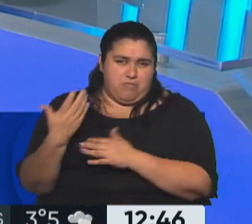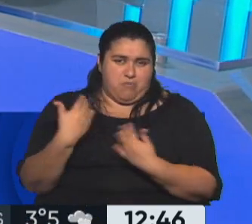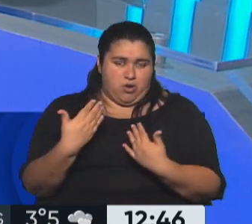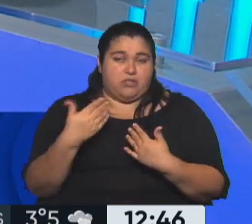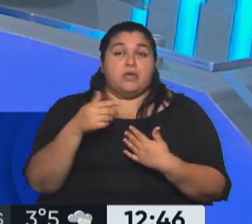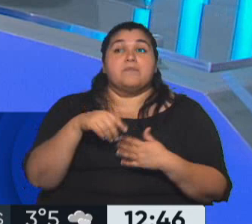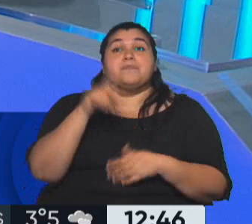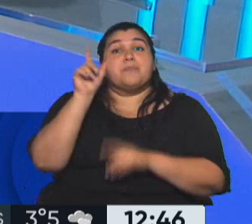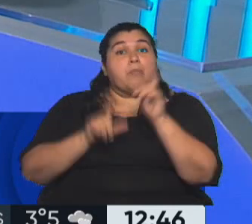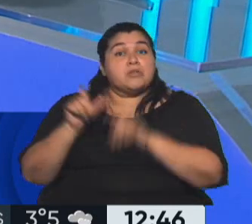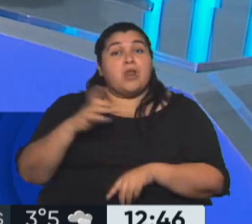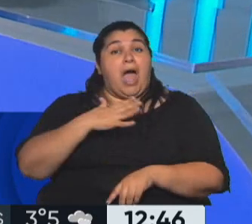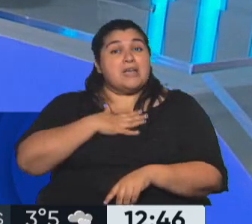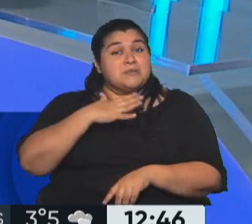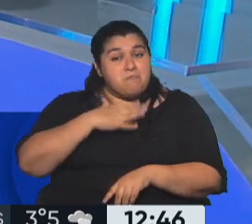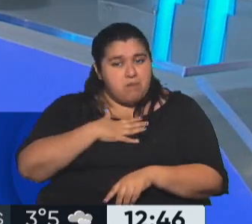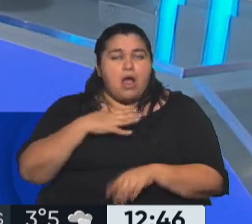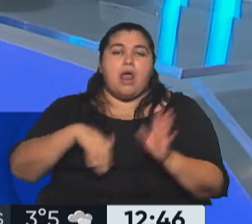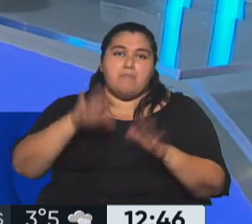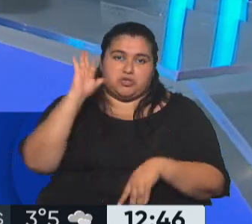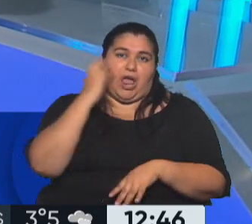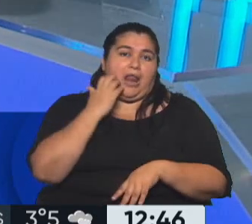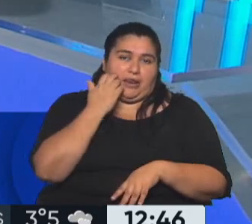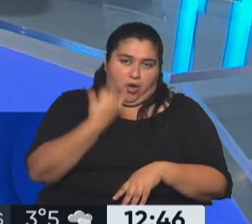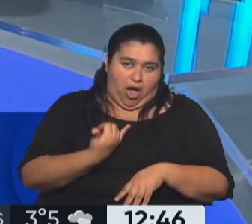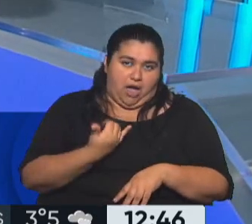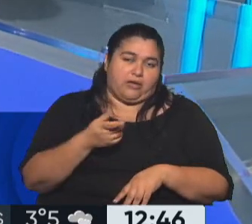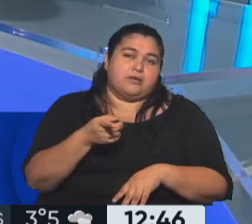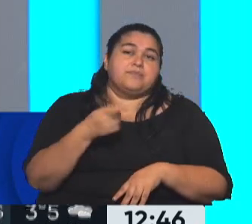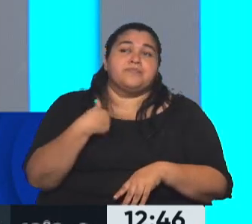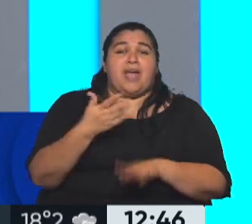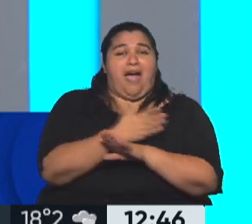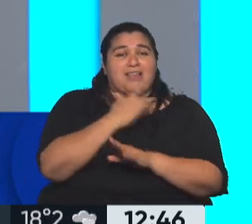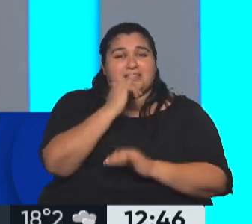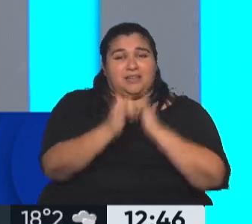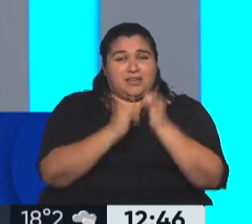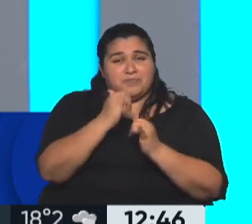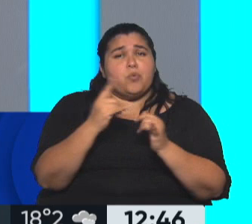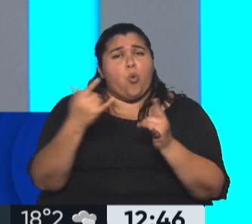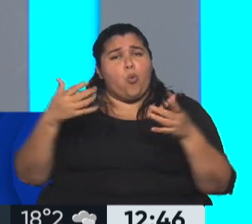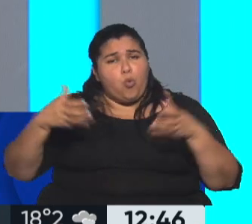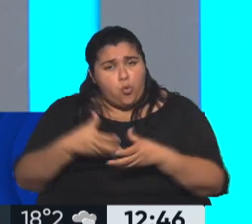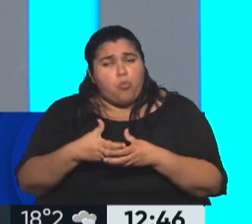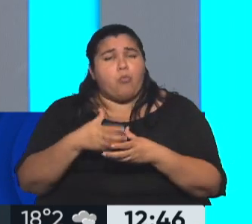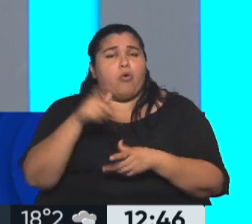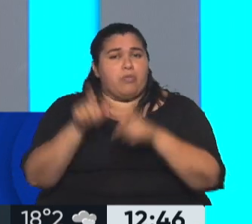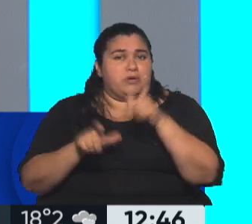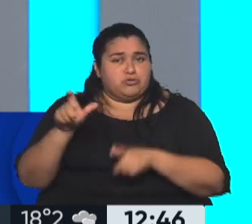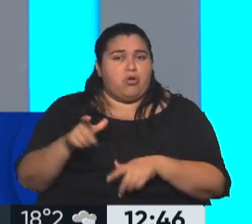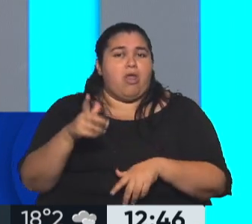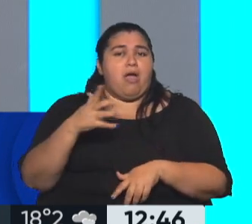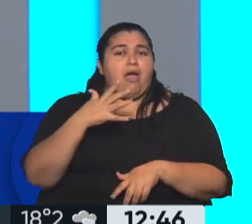los asmáticos en gran porcentaje son alérgicos. Hay, como yo te comentaba antes, hay algún grupo de asmáticos que no